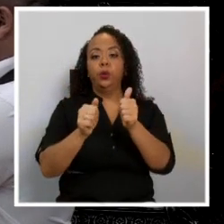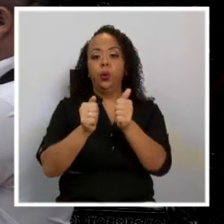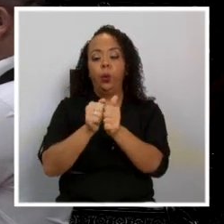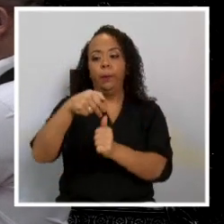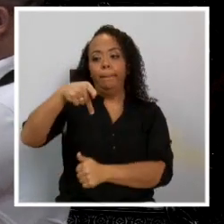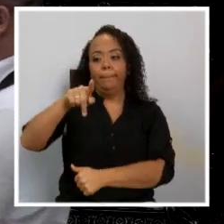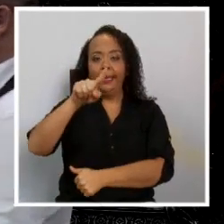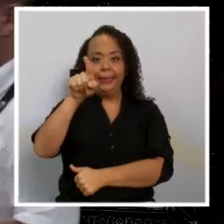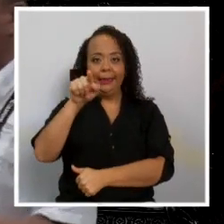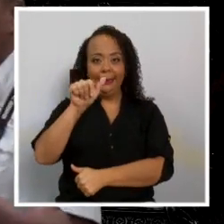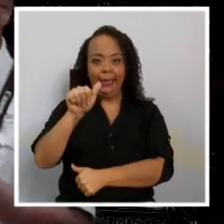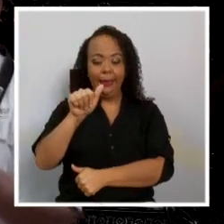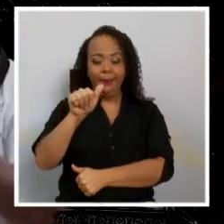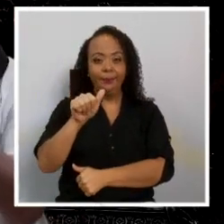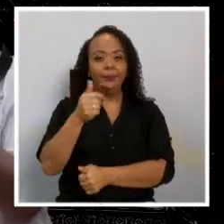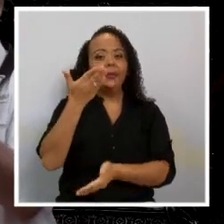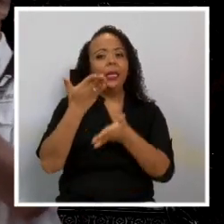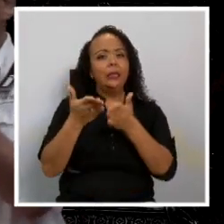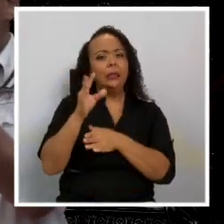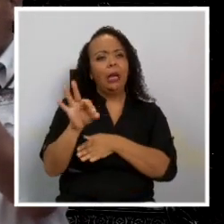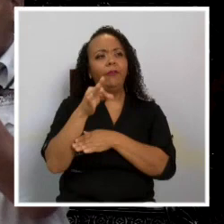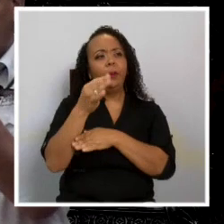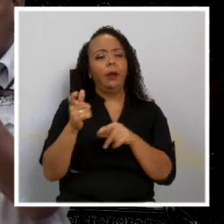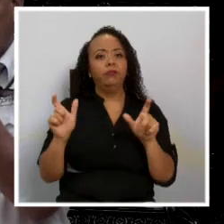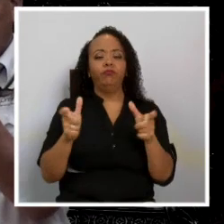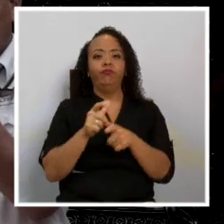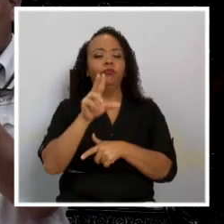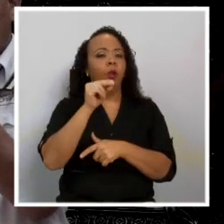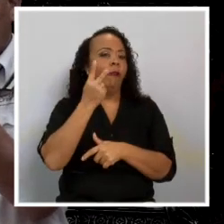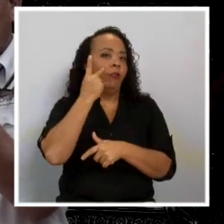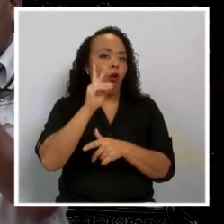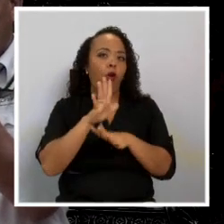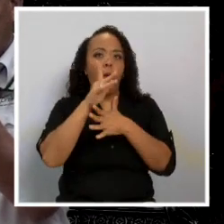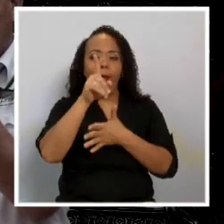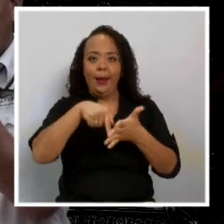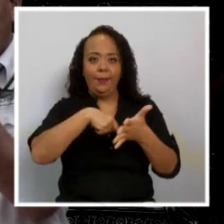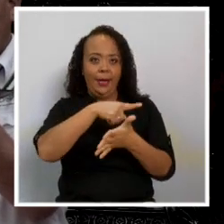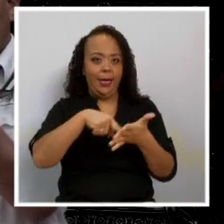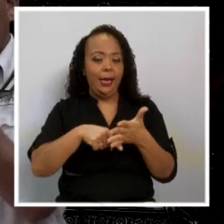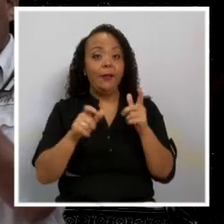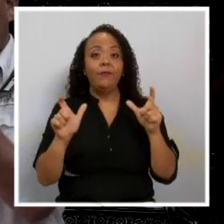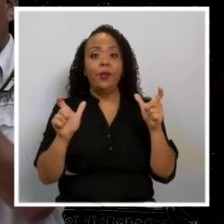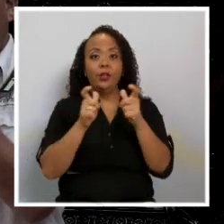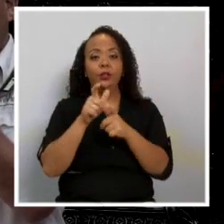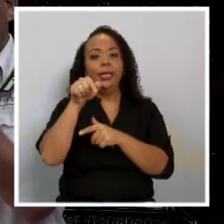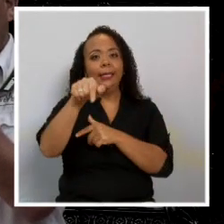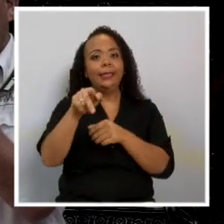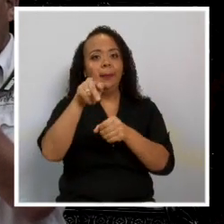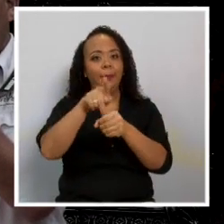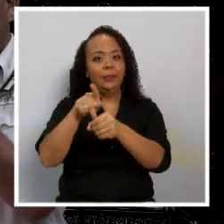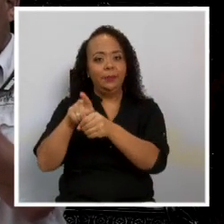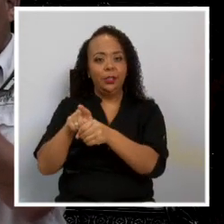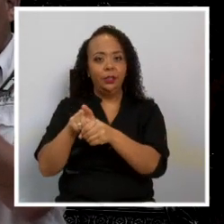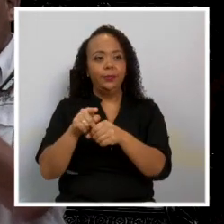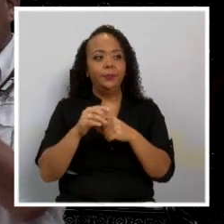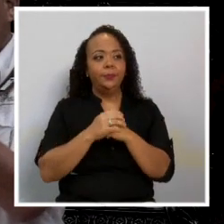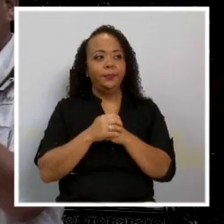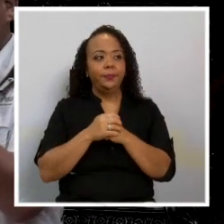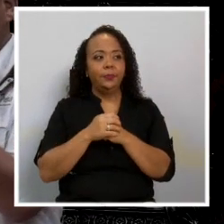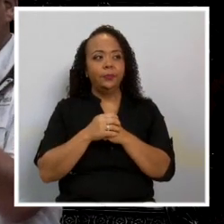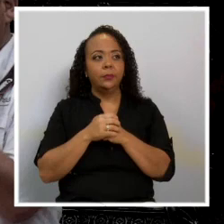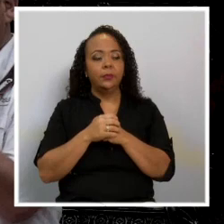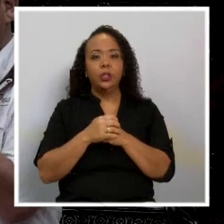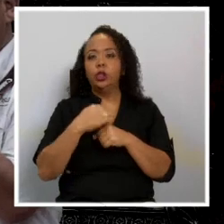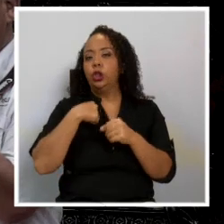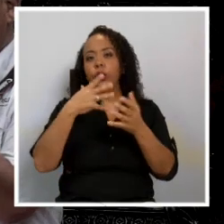Entonces, quizás la manera de reducirle, porque no veo cómo eliminarlo, de reducir esa participación o esa, yo